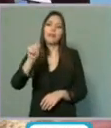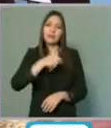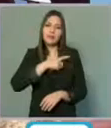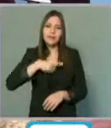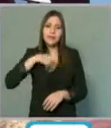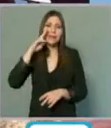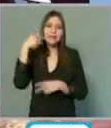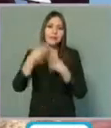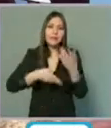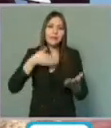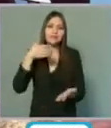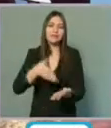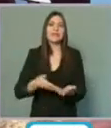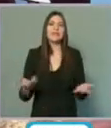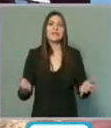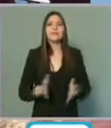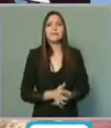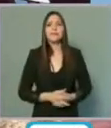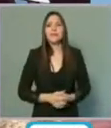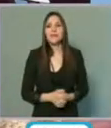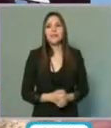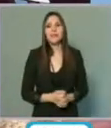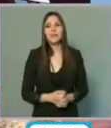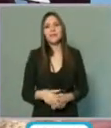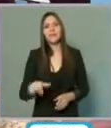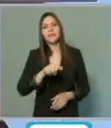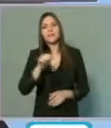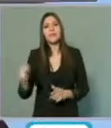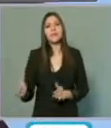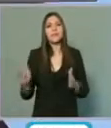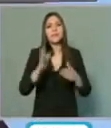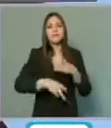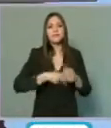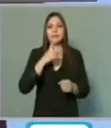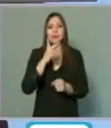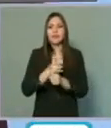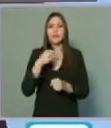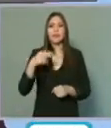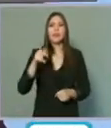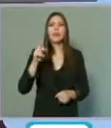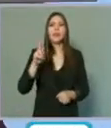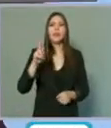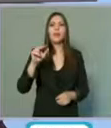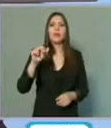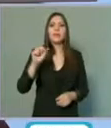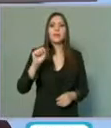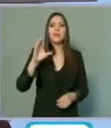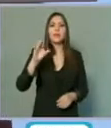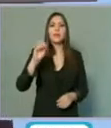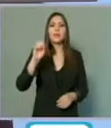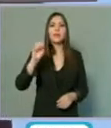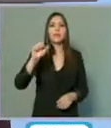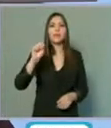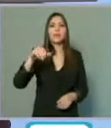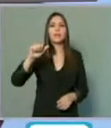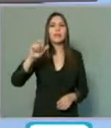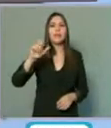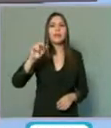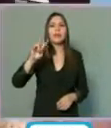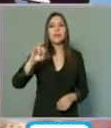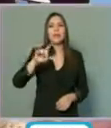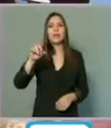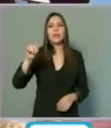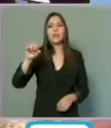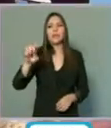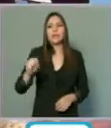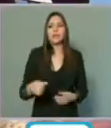hoy, ¿no, Alegría? Así es. Y Eso. bueno, la segunda obra se llama Puras Cosas Maravillosas. Como aquí. Exacto,